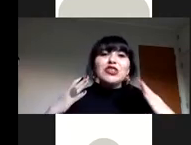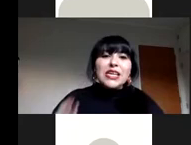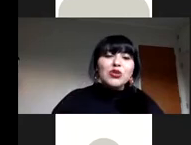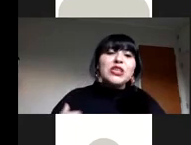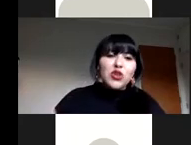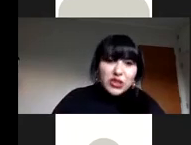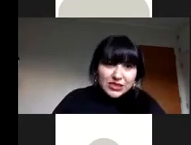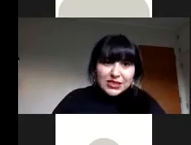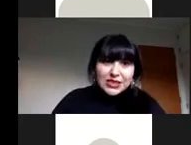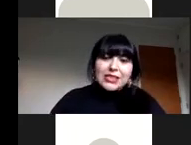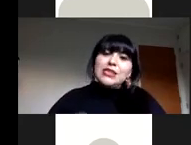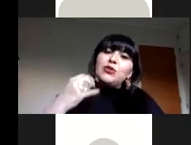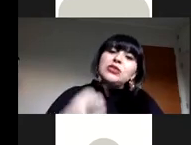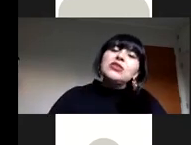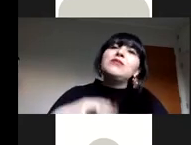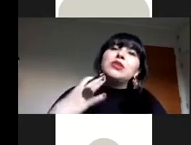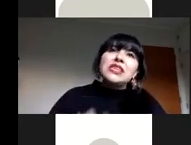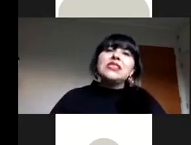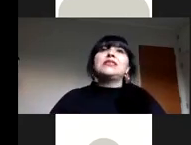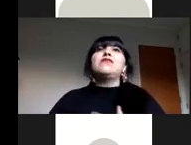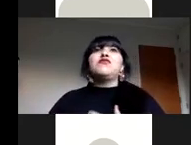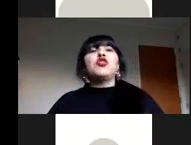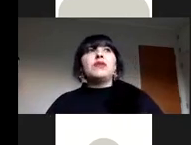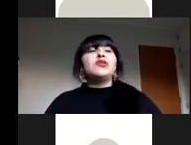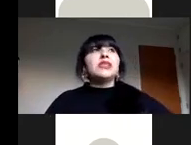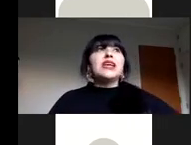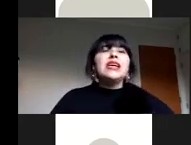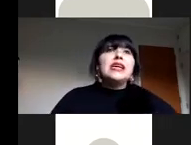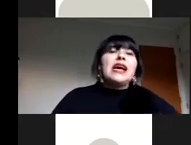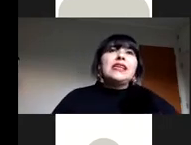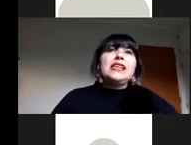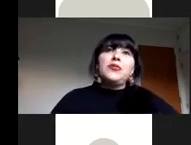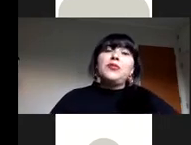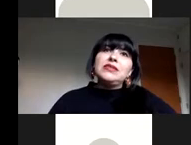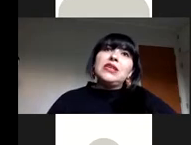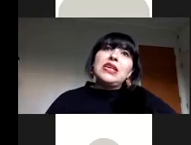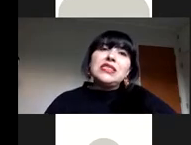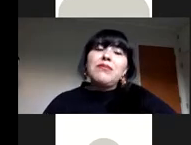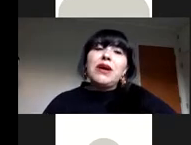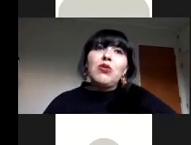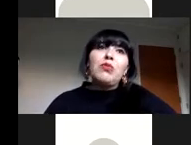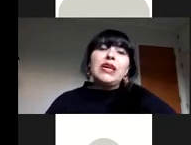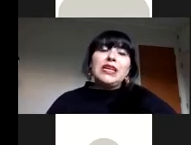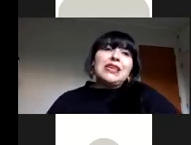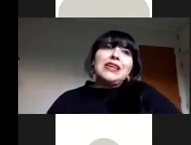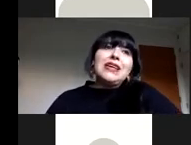los emoticones, y por eso es tan importante que se informe. Yo sé que hay quienes piensan que quizás es más